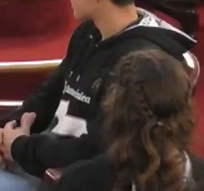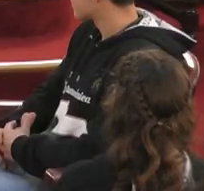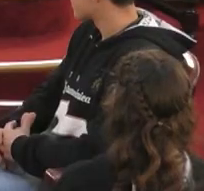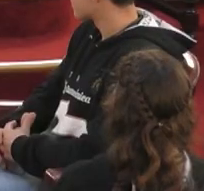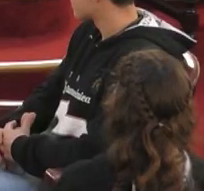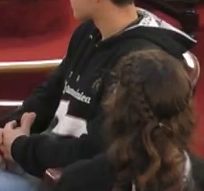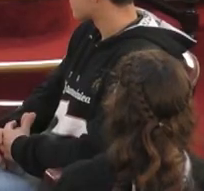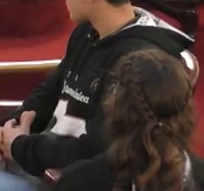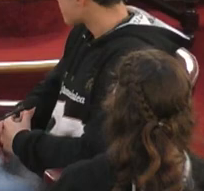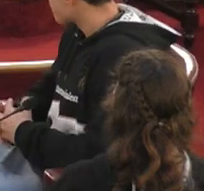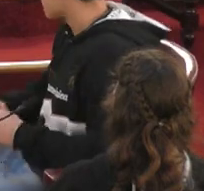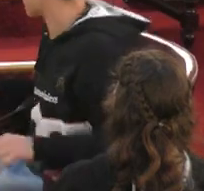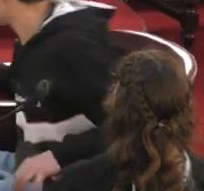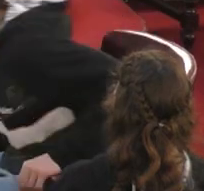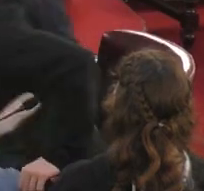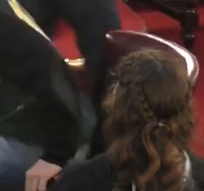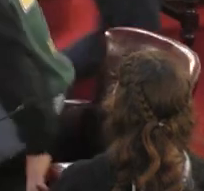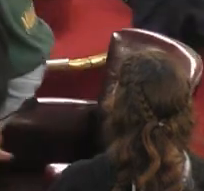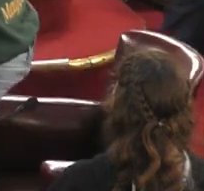Diputado Franco Maggi.